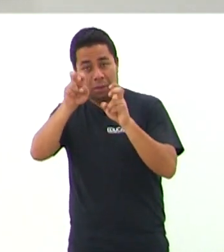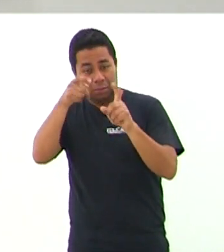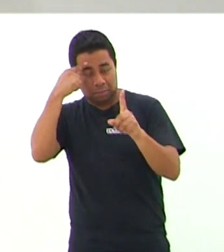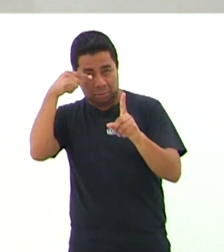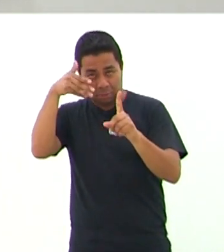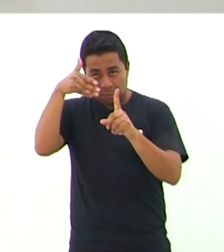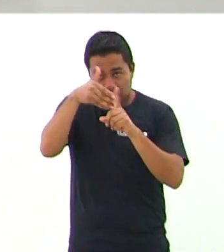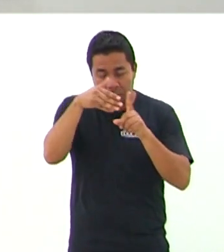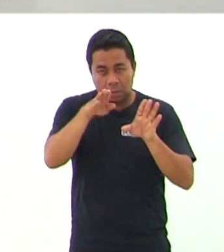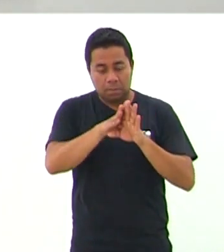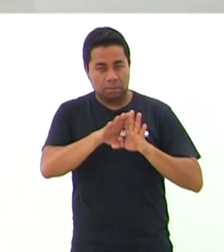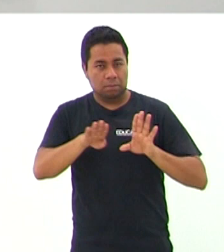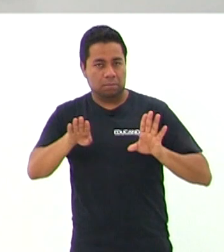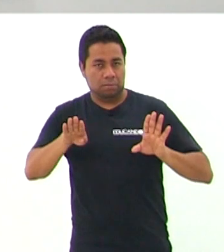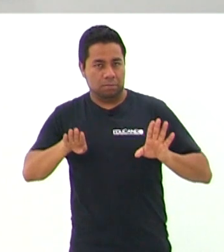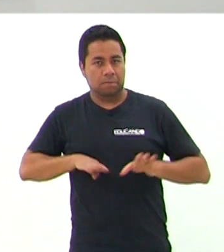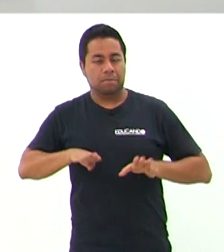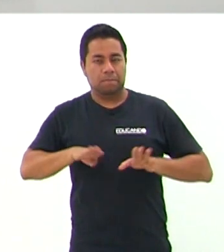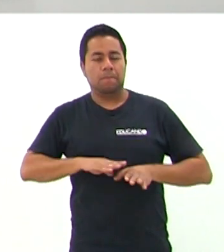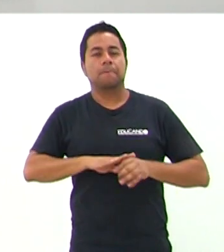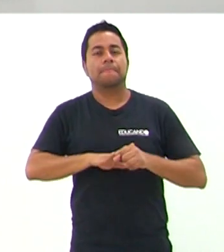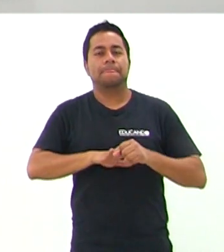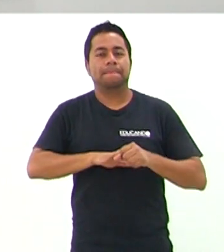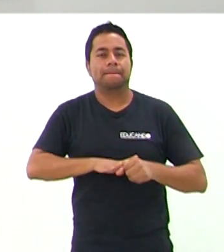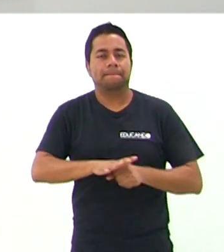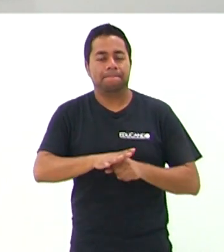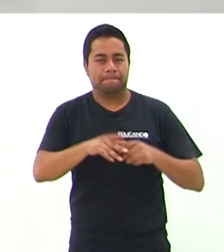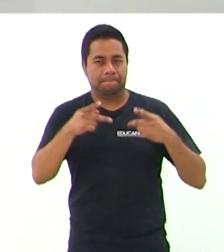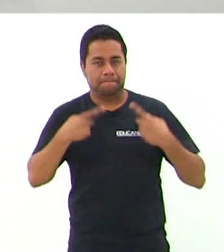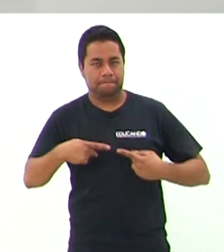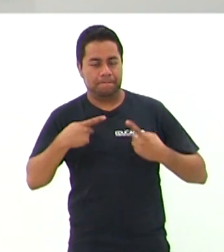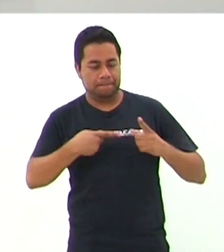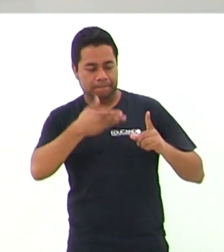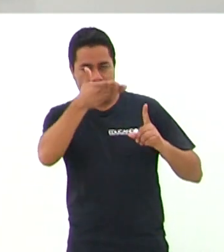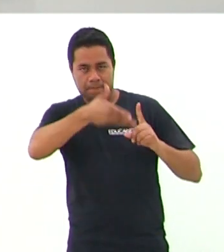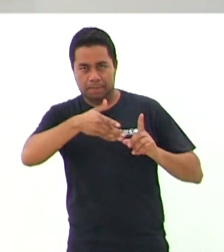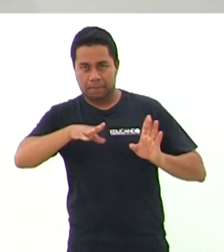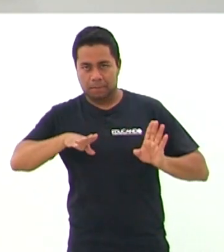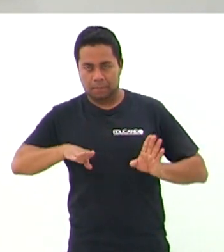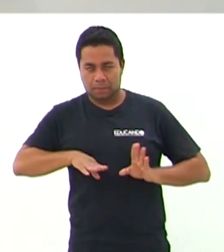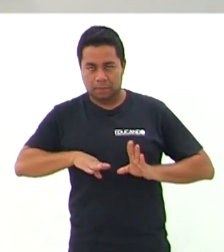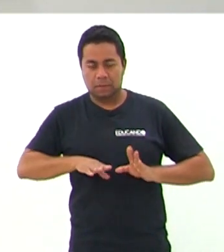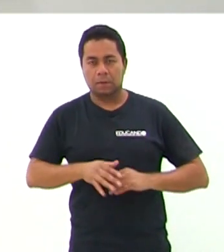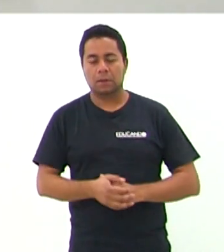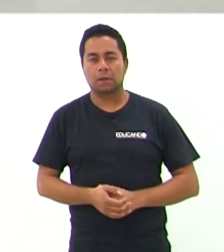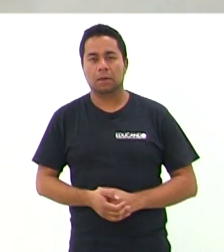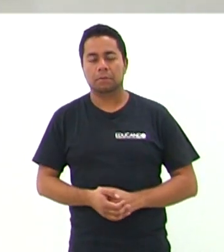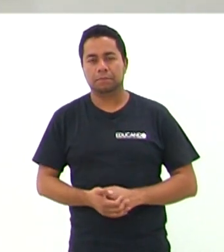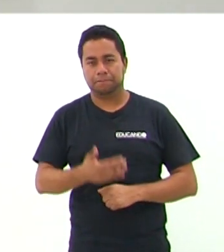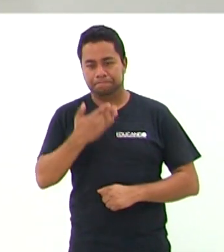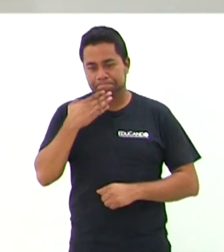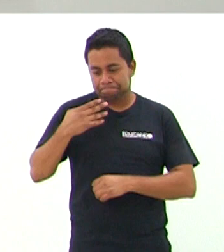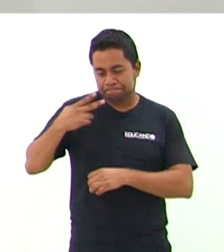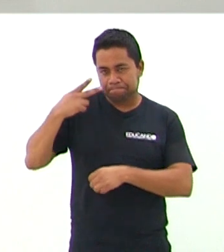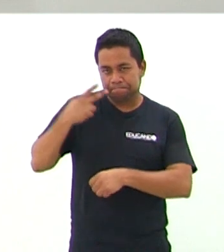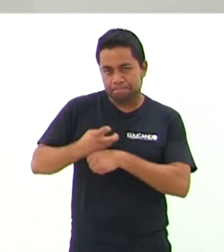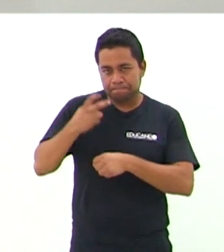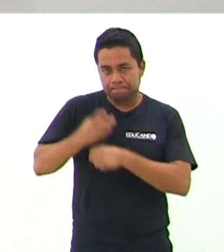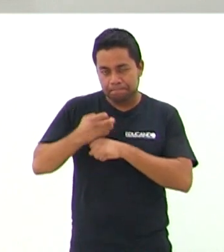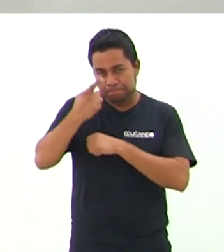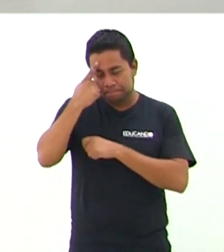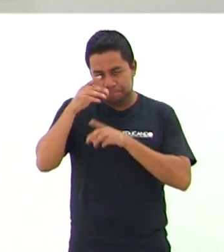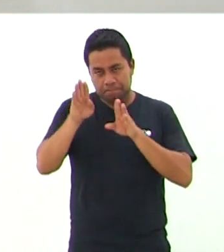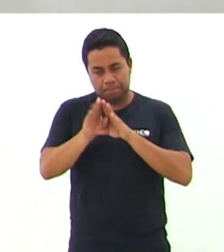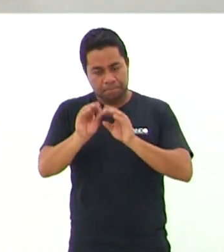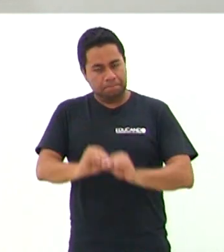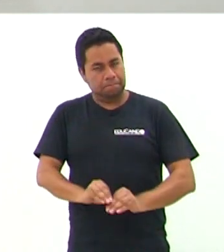a una característica de lo que es el sujeto. ¿Bien? Vamos a ver la segunda para poder ir aclarando